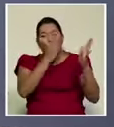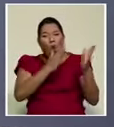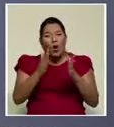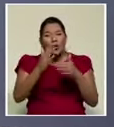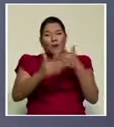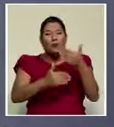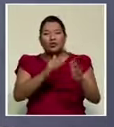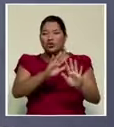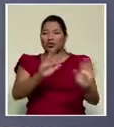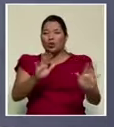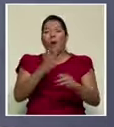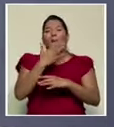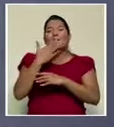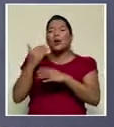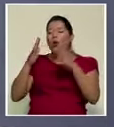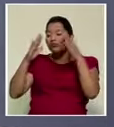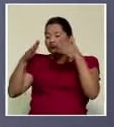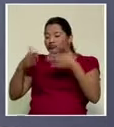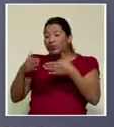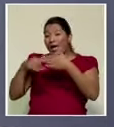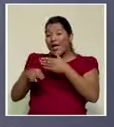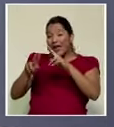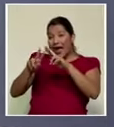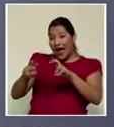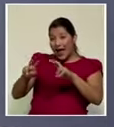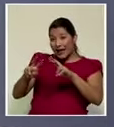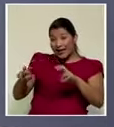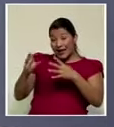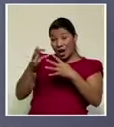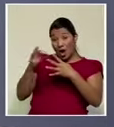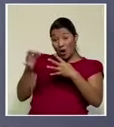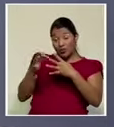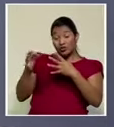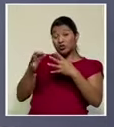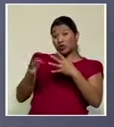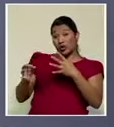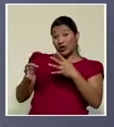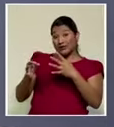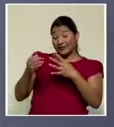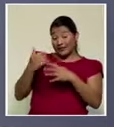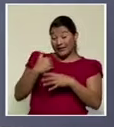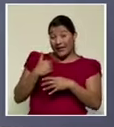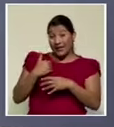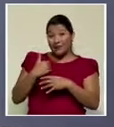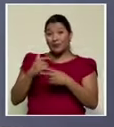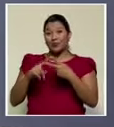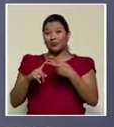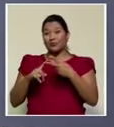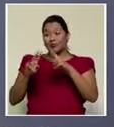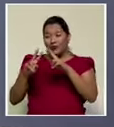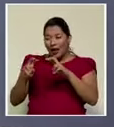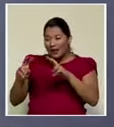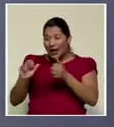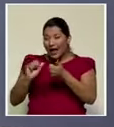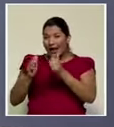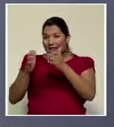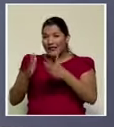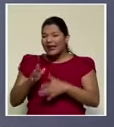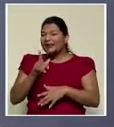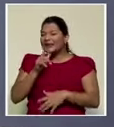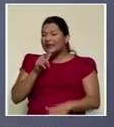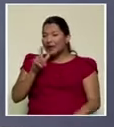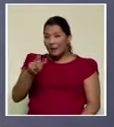en analizar las opciones que se están ofreciendo, las candidaturas, quiénes son